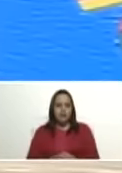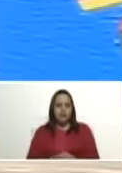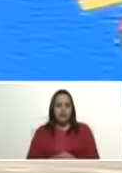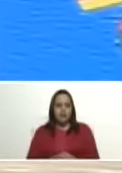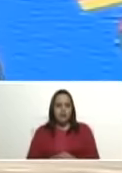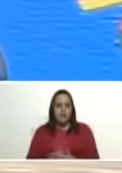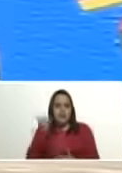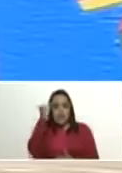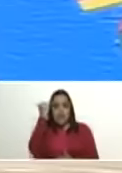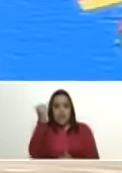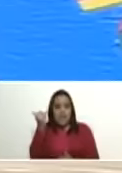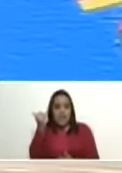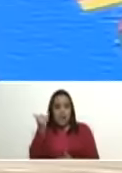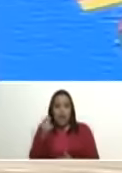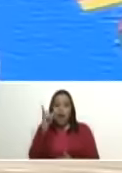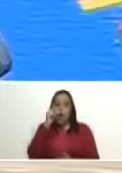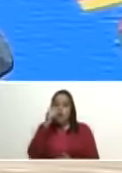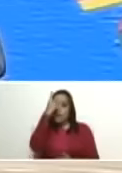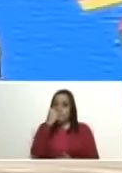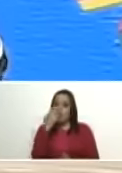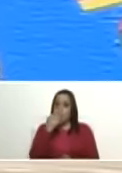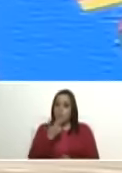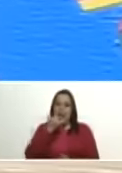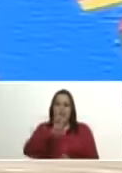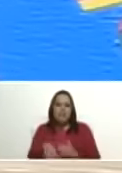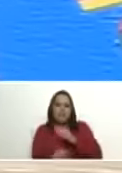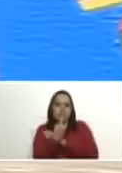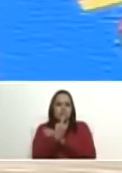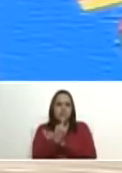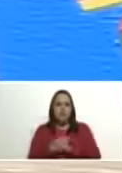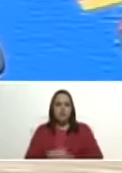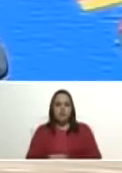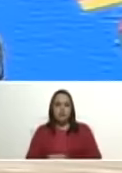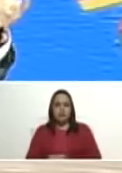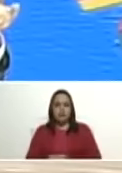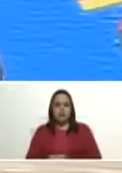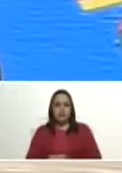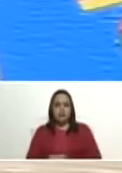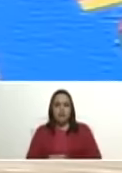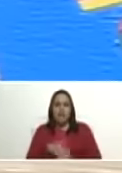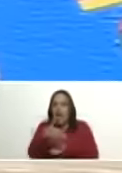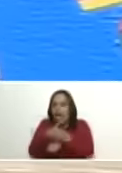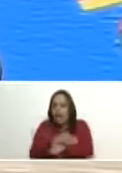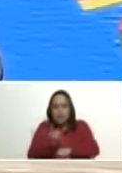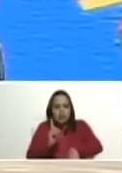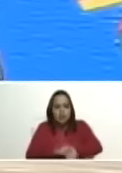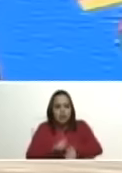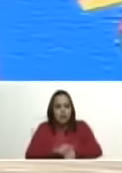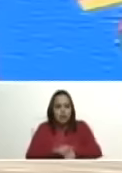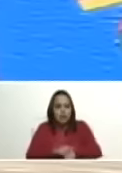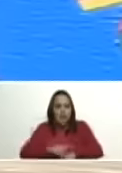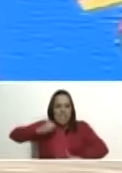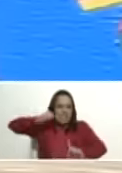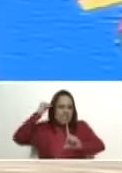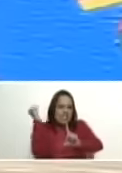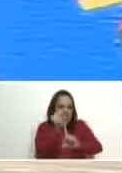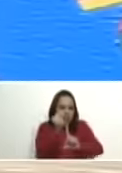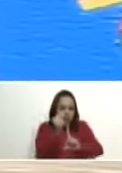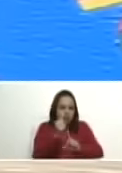Los ideales de Ezequiel Zamora fueron traicionados muy temprano con su asesinato,